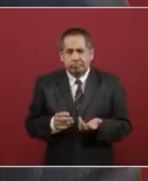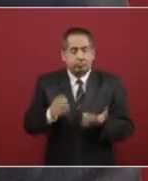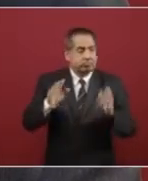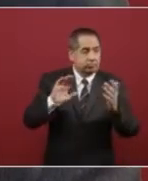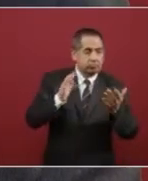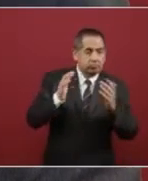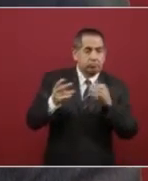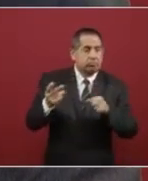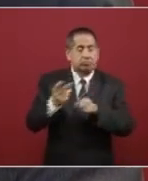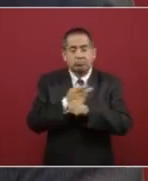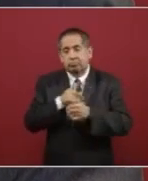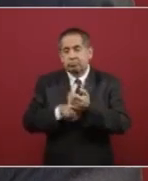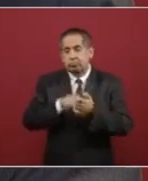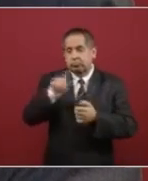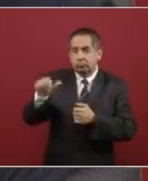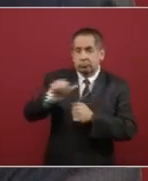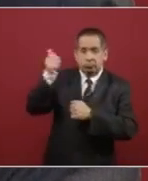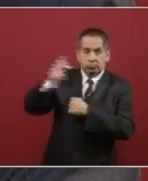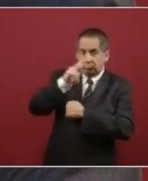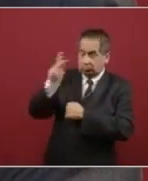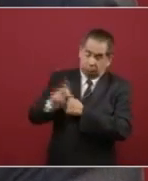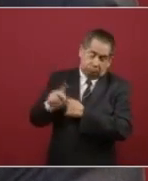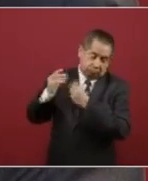lo que sucede en otros países.